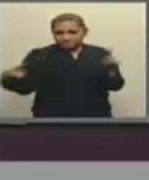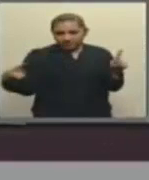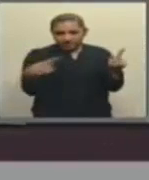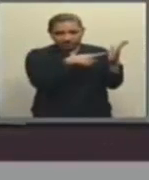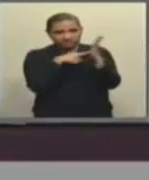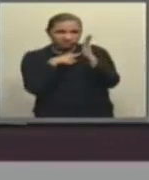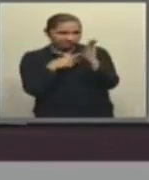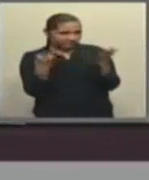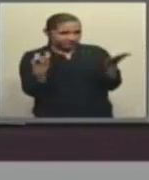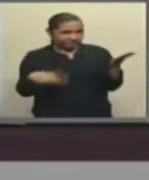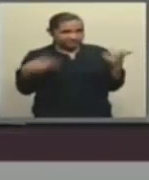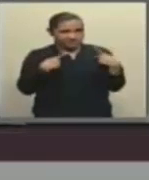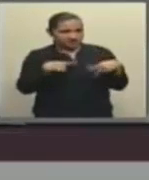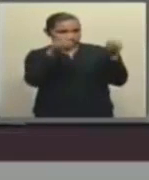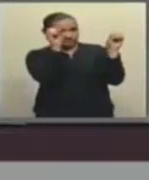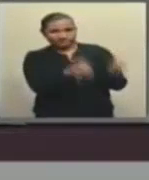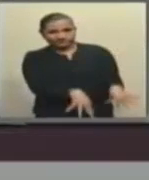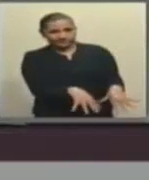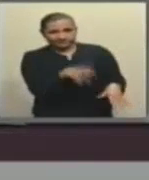en la legislatura pasada.